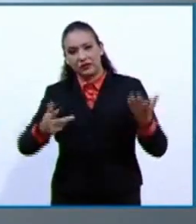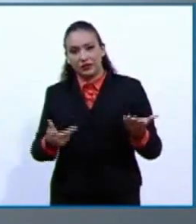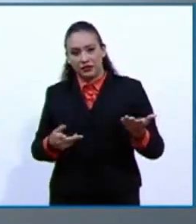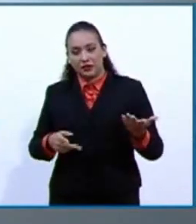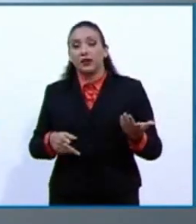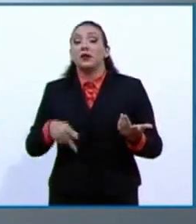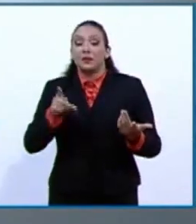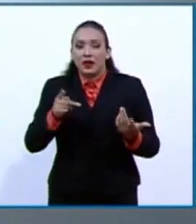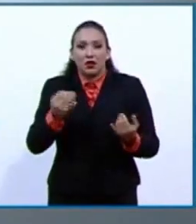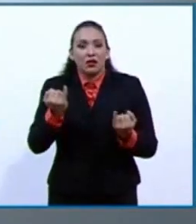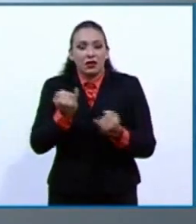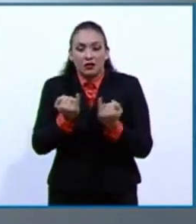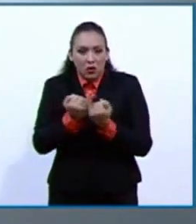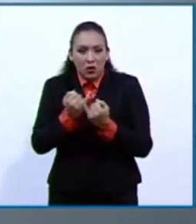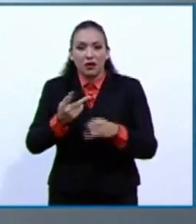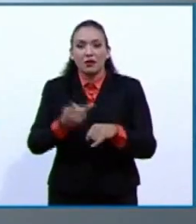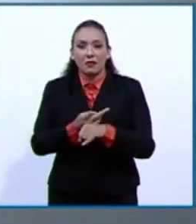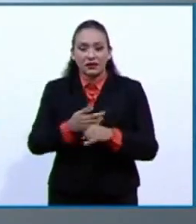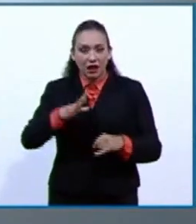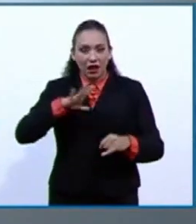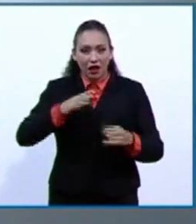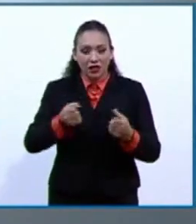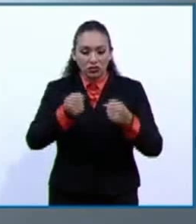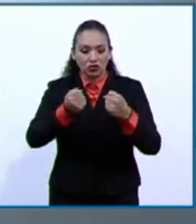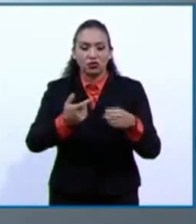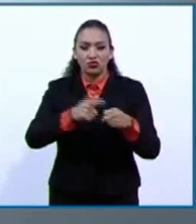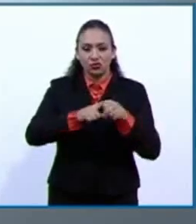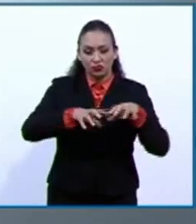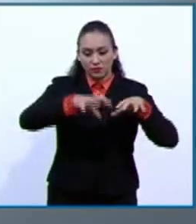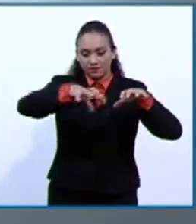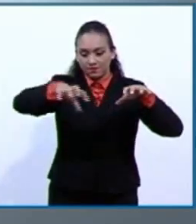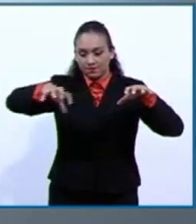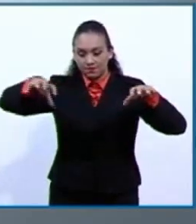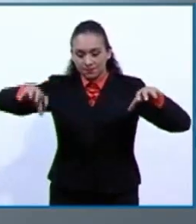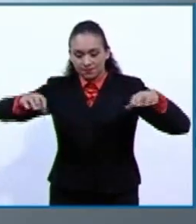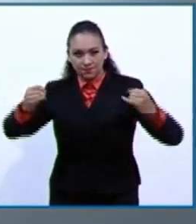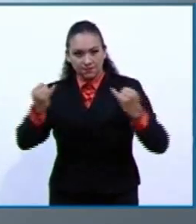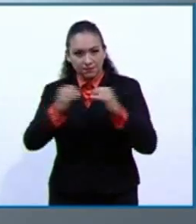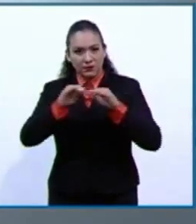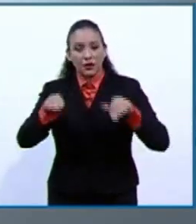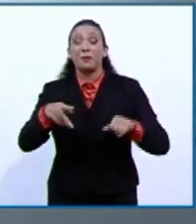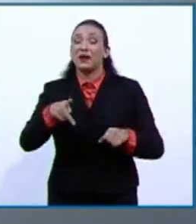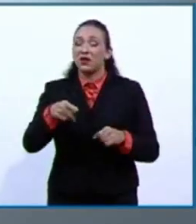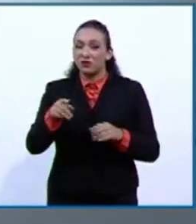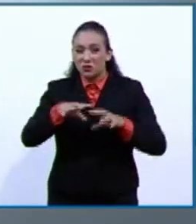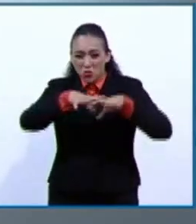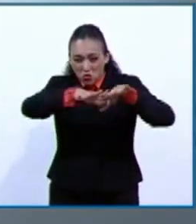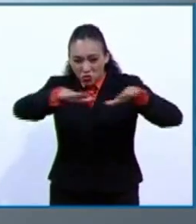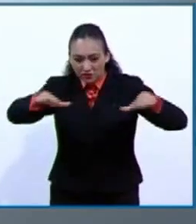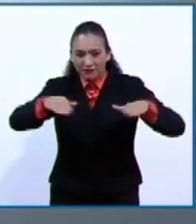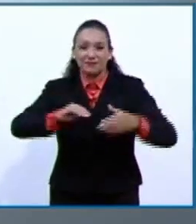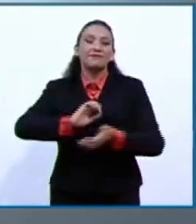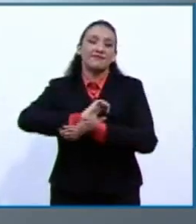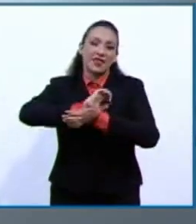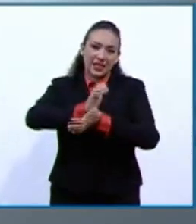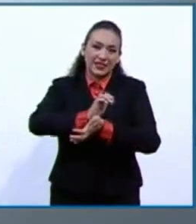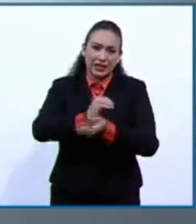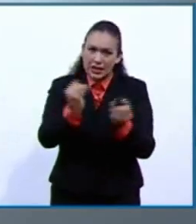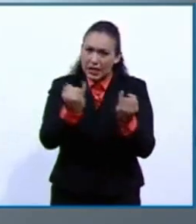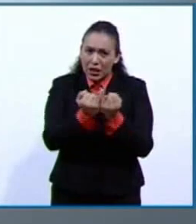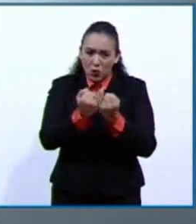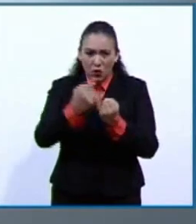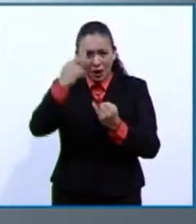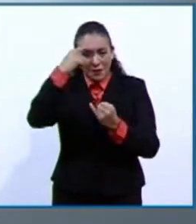asimétrico, socialmente asimétrico, y también con discriminación racial.